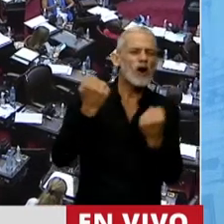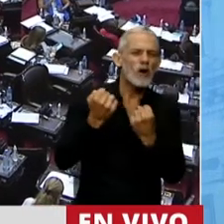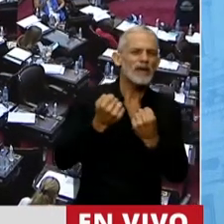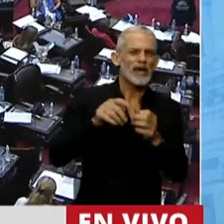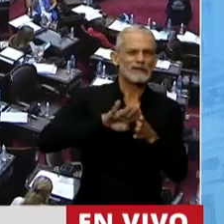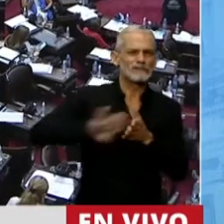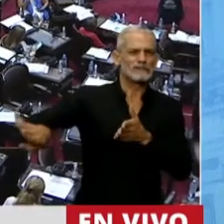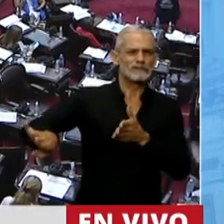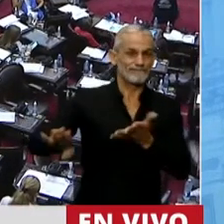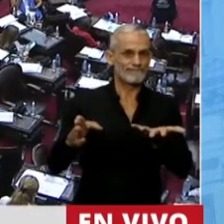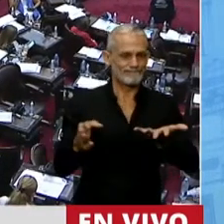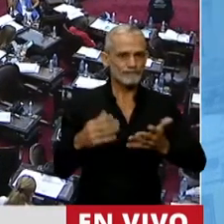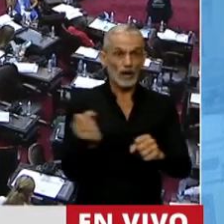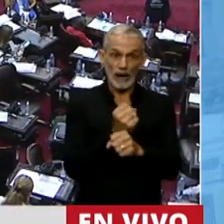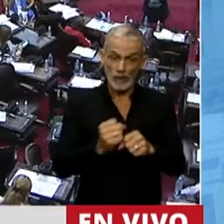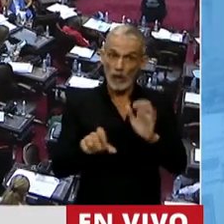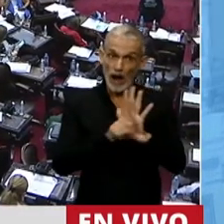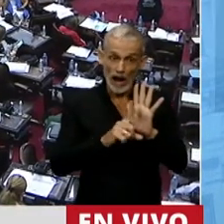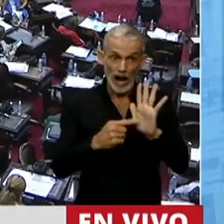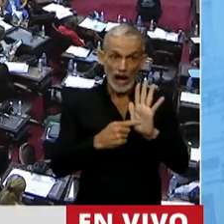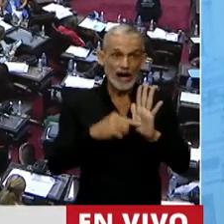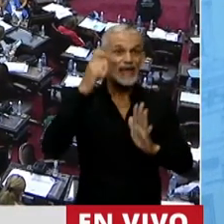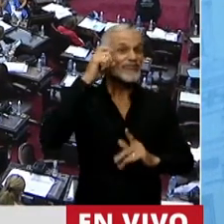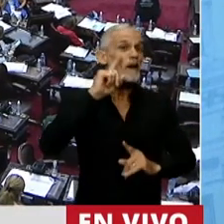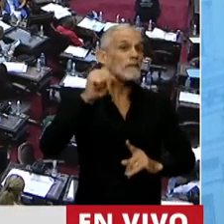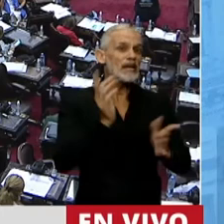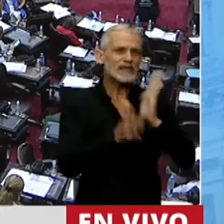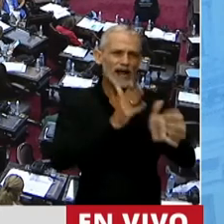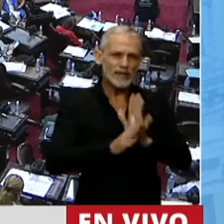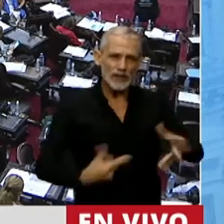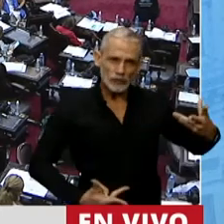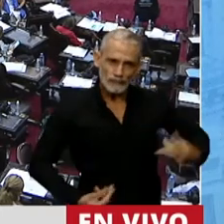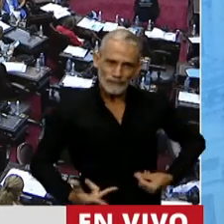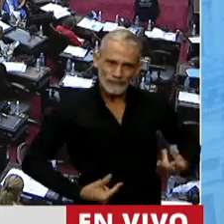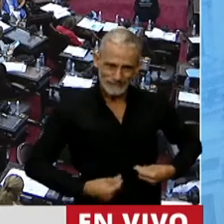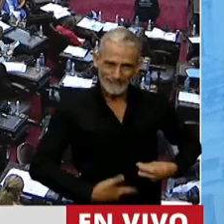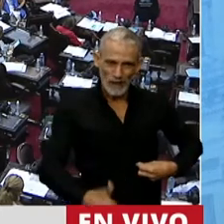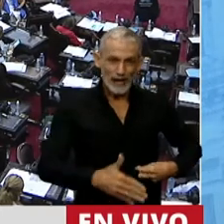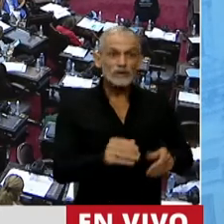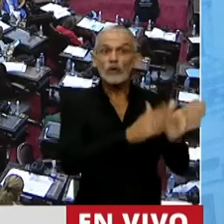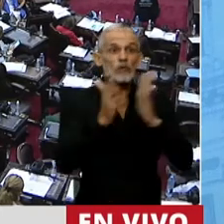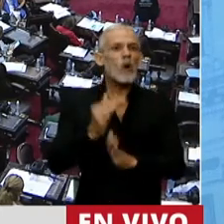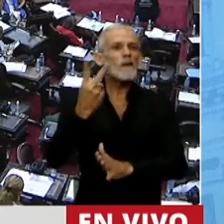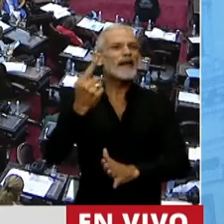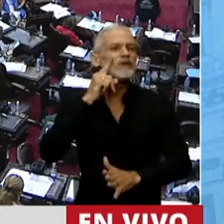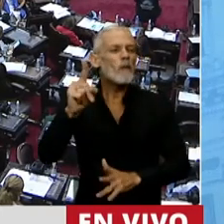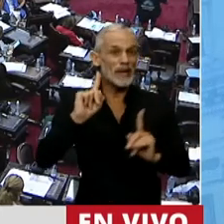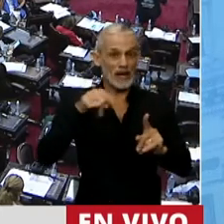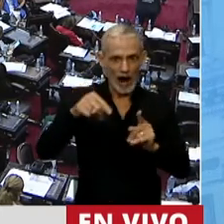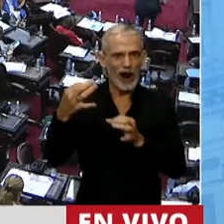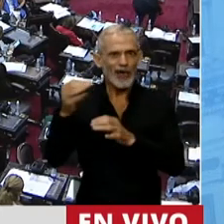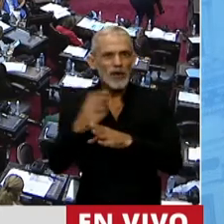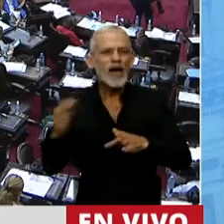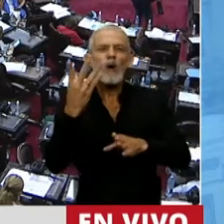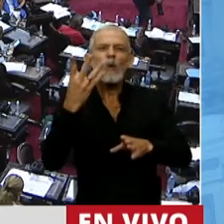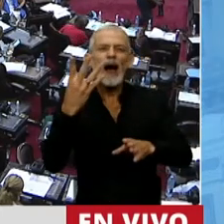y que a partir de la sanción de esa ley pasamos de 10.000 tratamientos a más de 21.000 tratamientos y deberíamos estar hoy en 40 mil